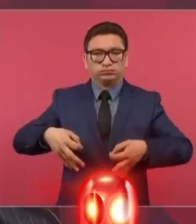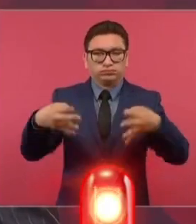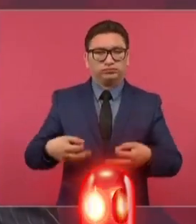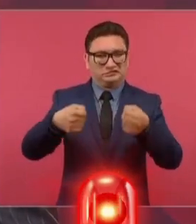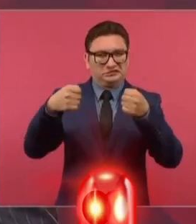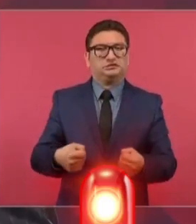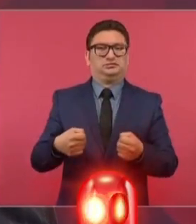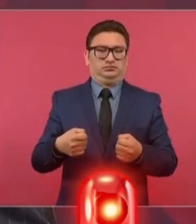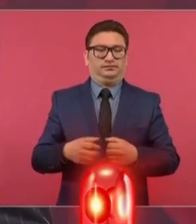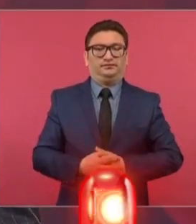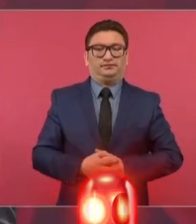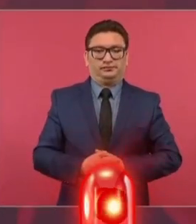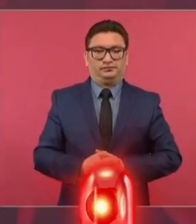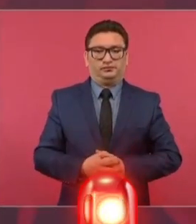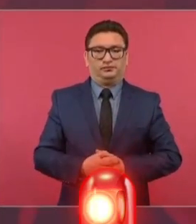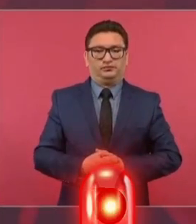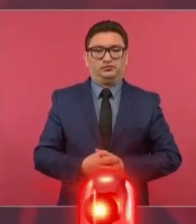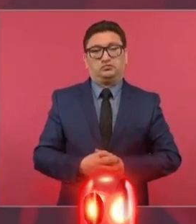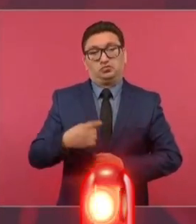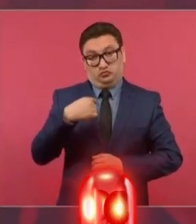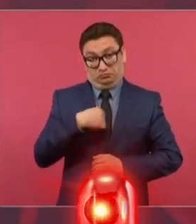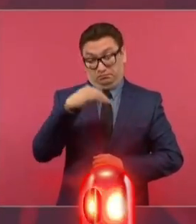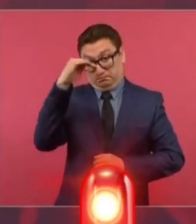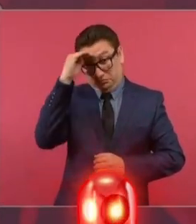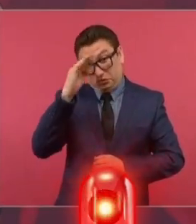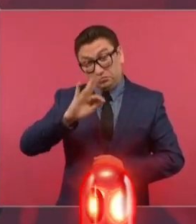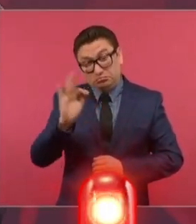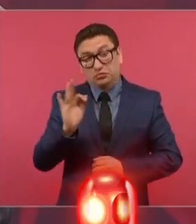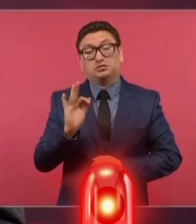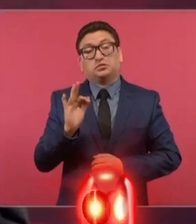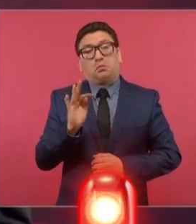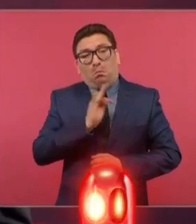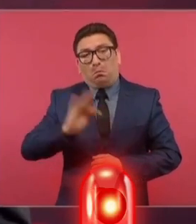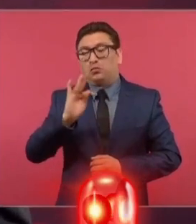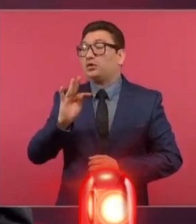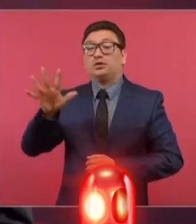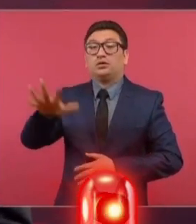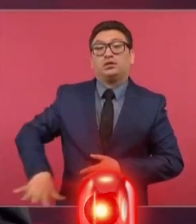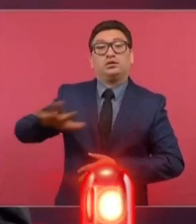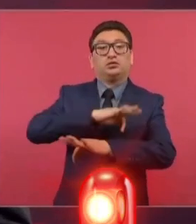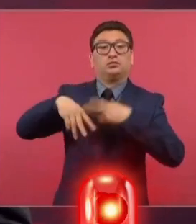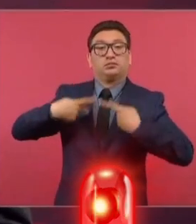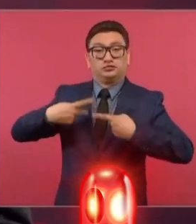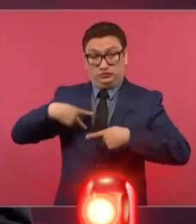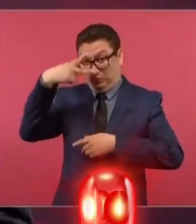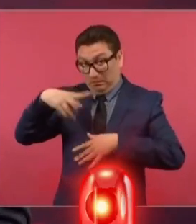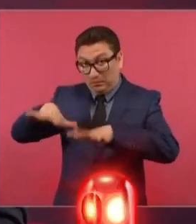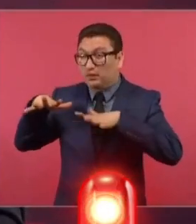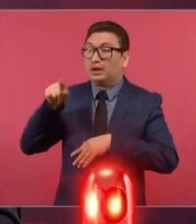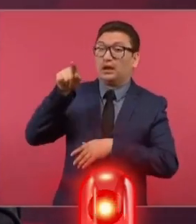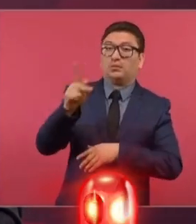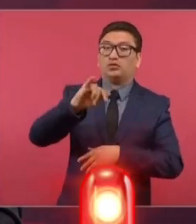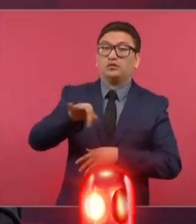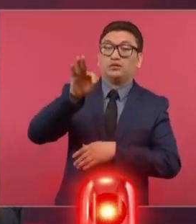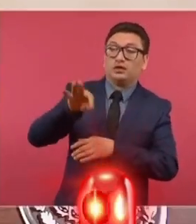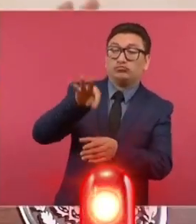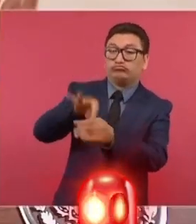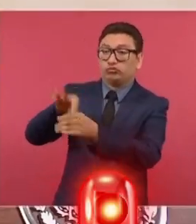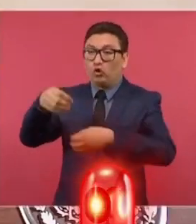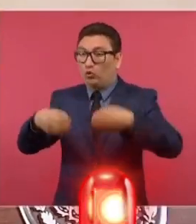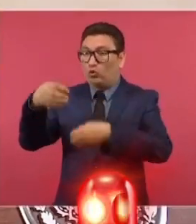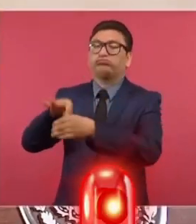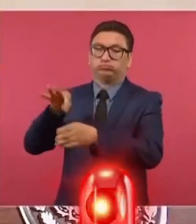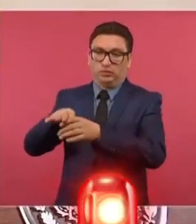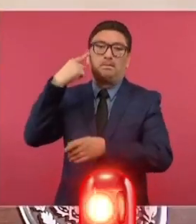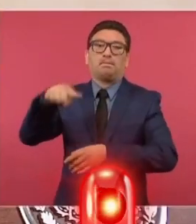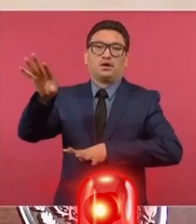que pienso puede ser el que la gente elija a los integrantes del Poder Judicial y a los impartidores